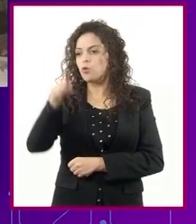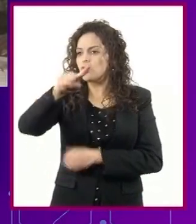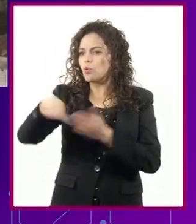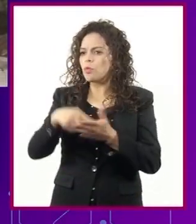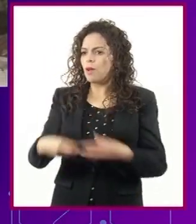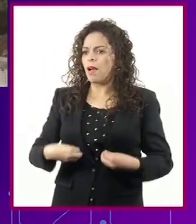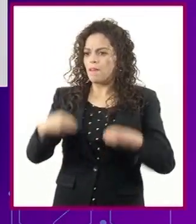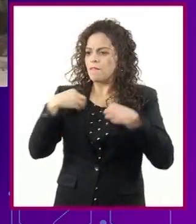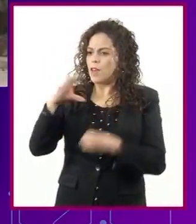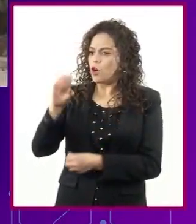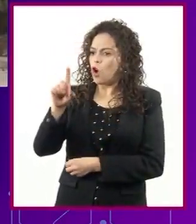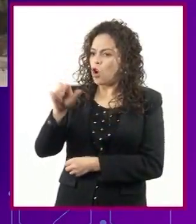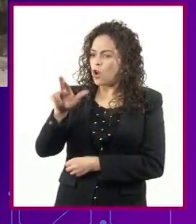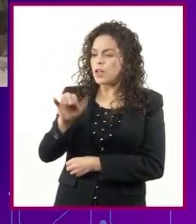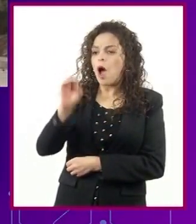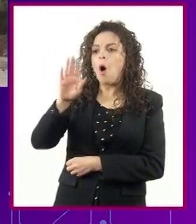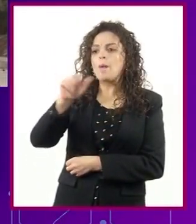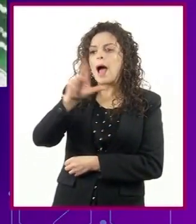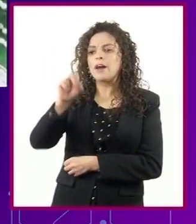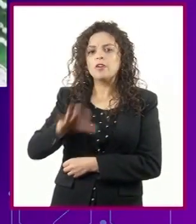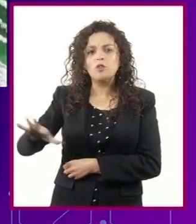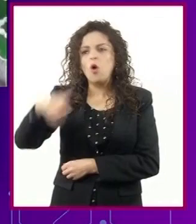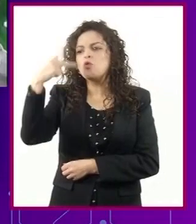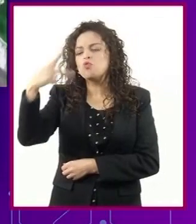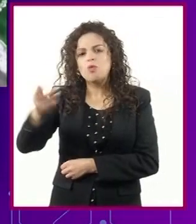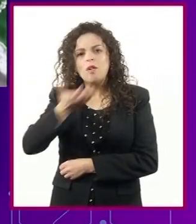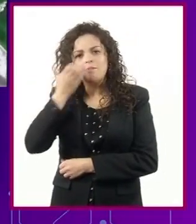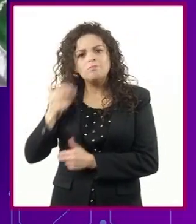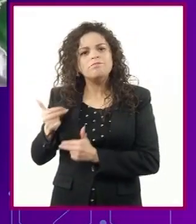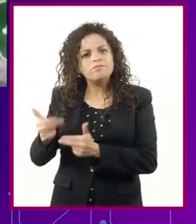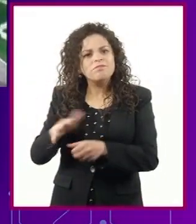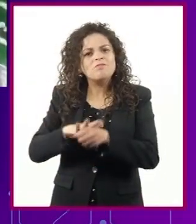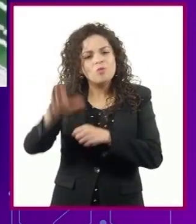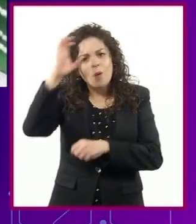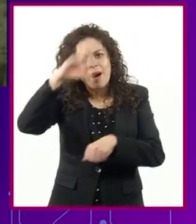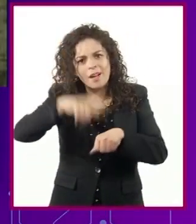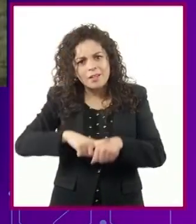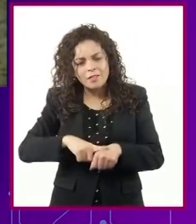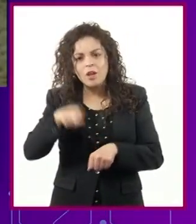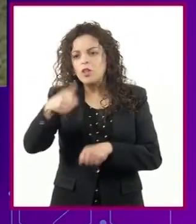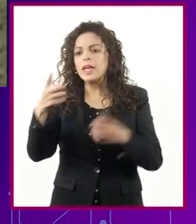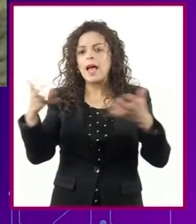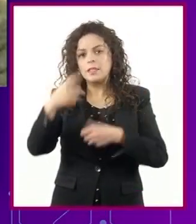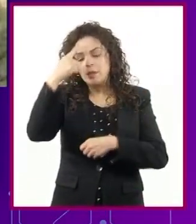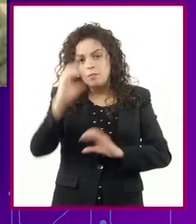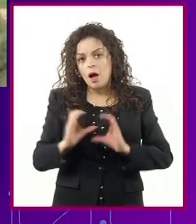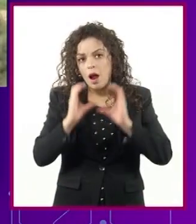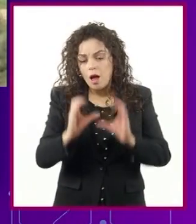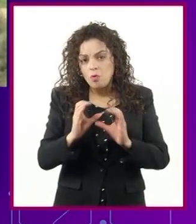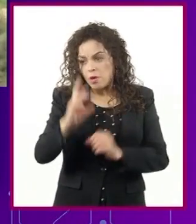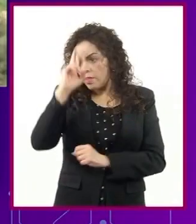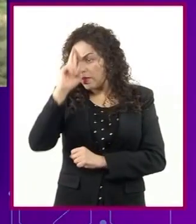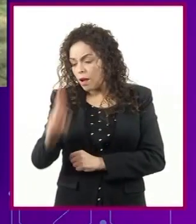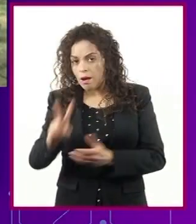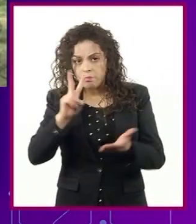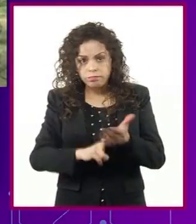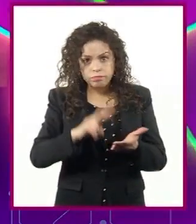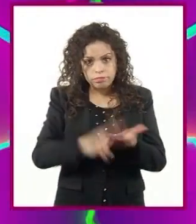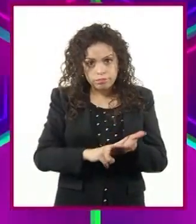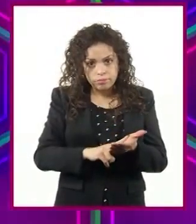barrio? ¿Qué haces para mantener y respetar las lenguas, tradiciones y culturas de tu país?